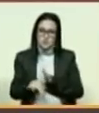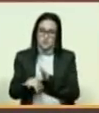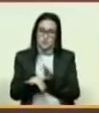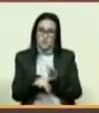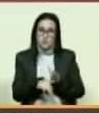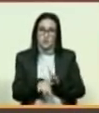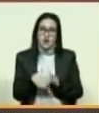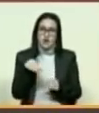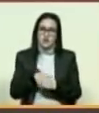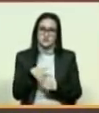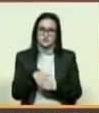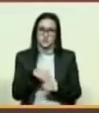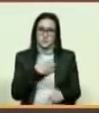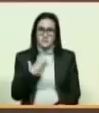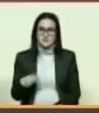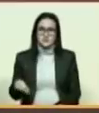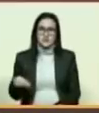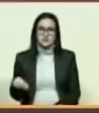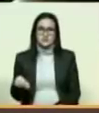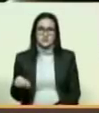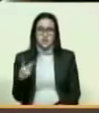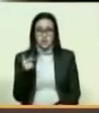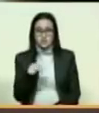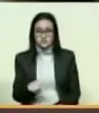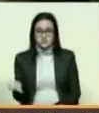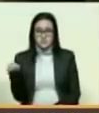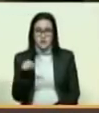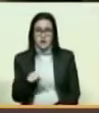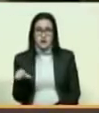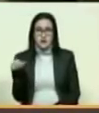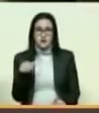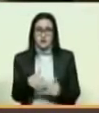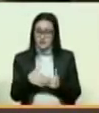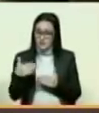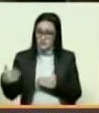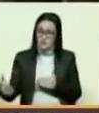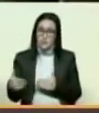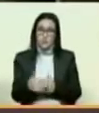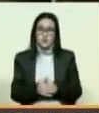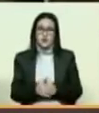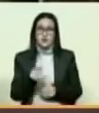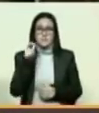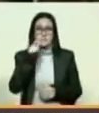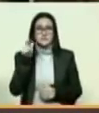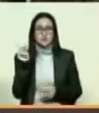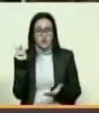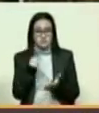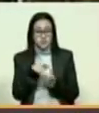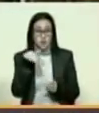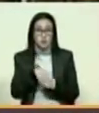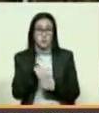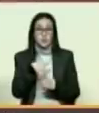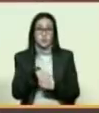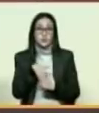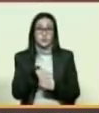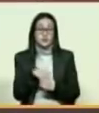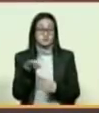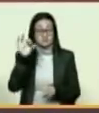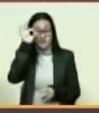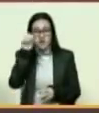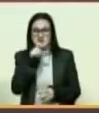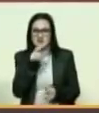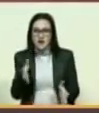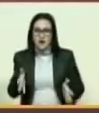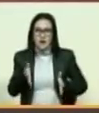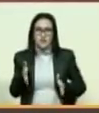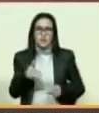flagrante una elección presidencial, y que dos semanas después de que la gente concurriera a las urnas electorales, todavía no se sabía quién había